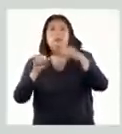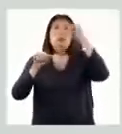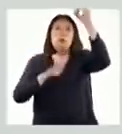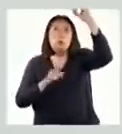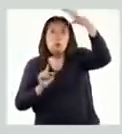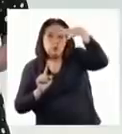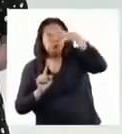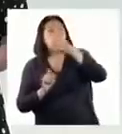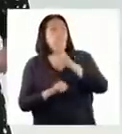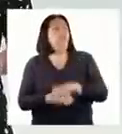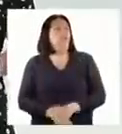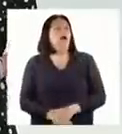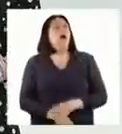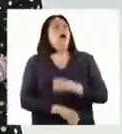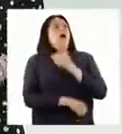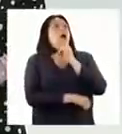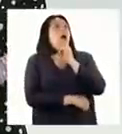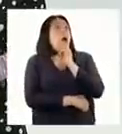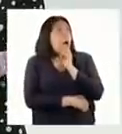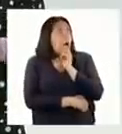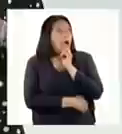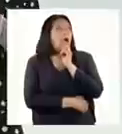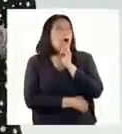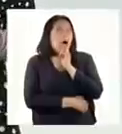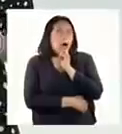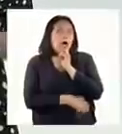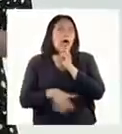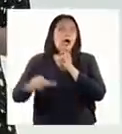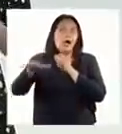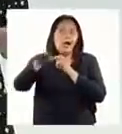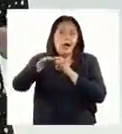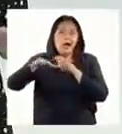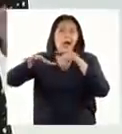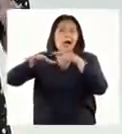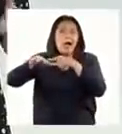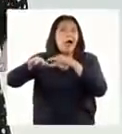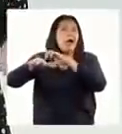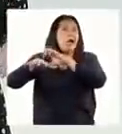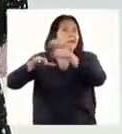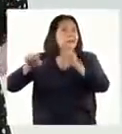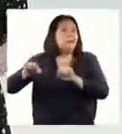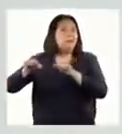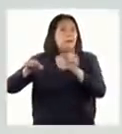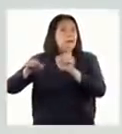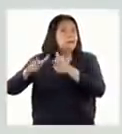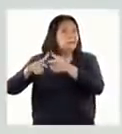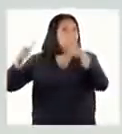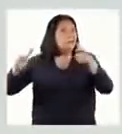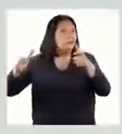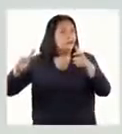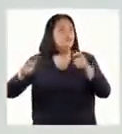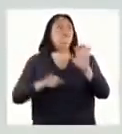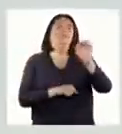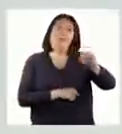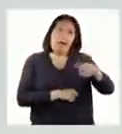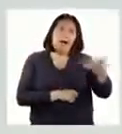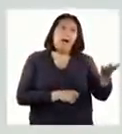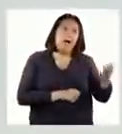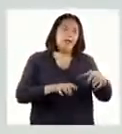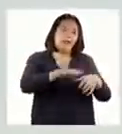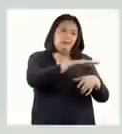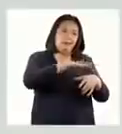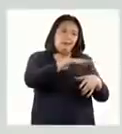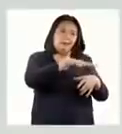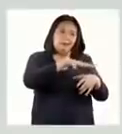luz solar. Ah, eso quiere decir que los ecosistemas no necesariamente son muy grandes. Hay ecosistemas